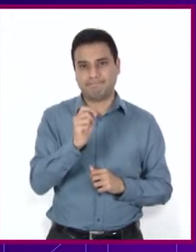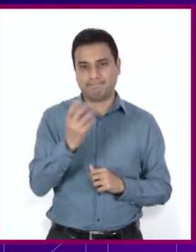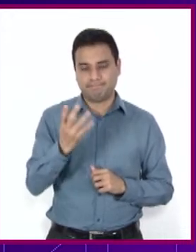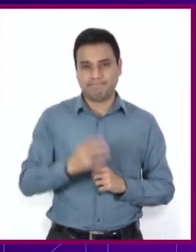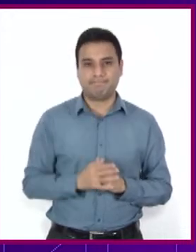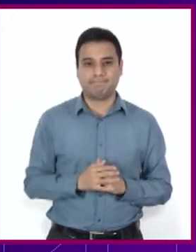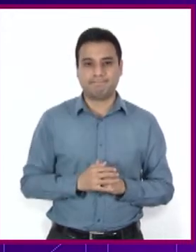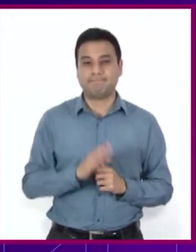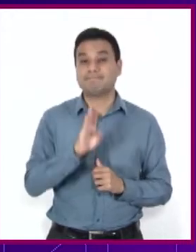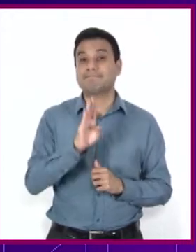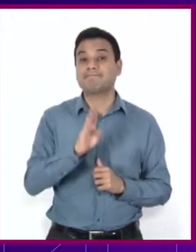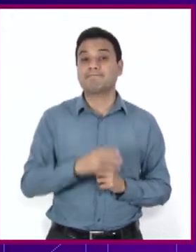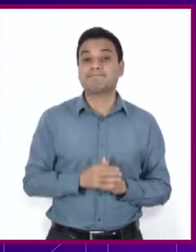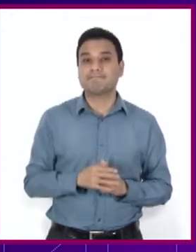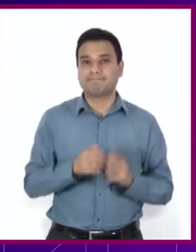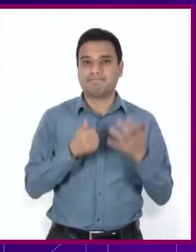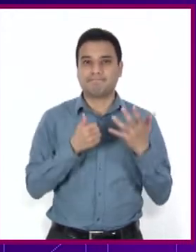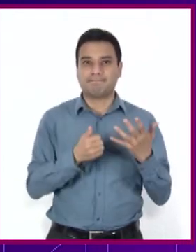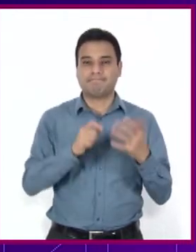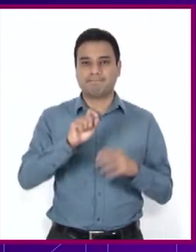4,2.4, punto B